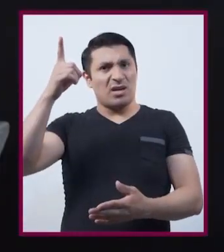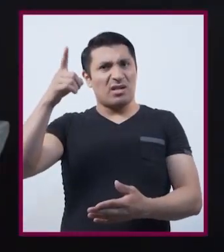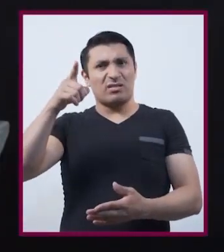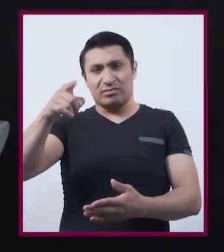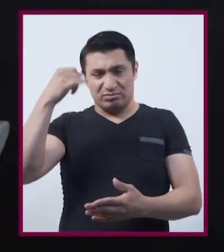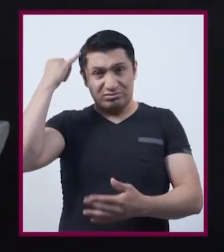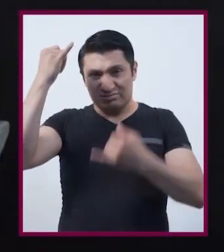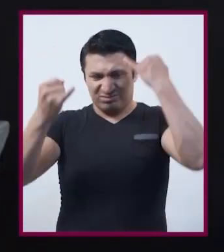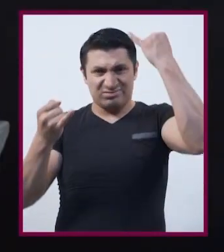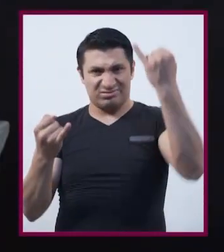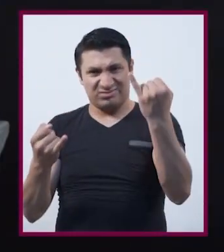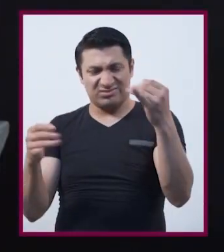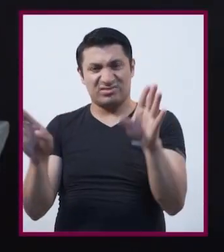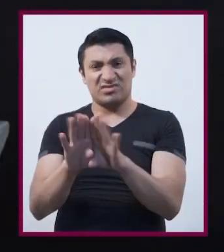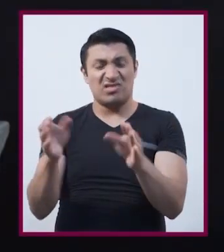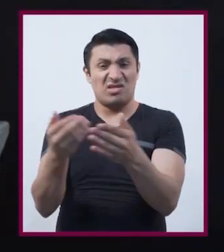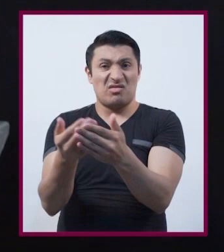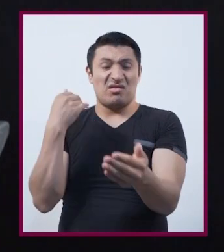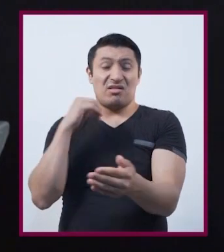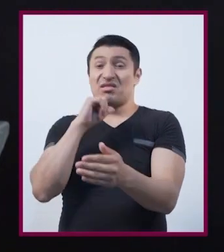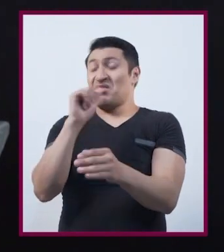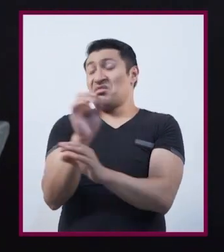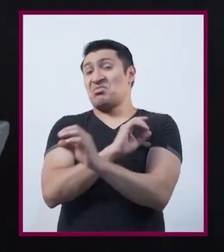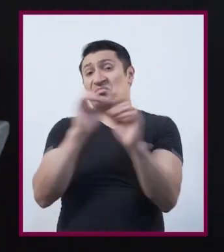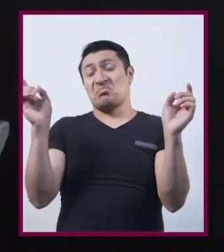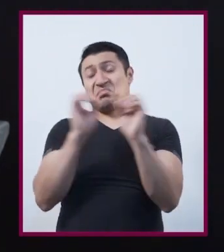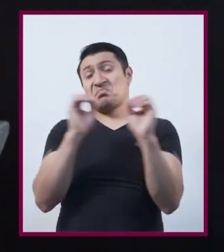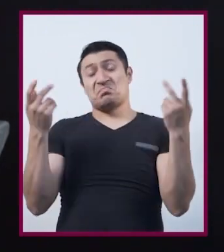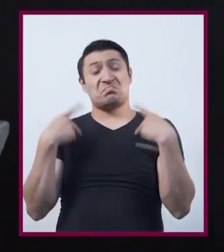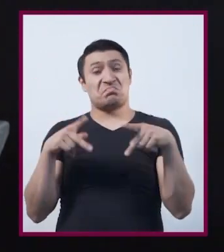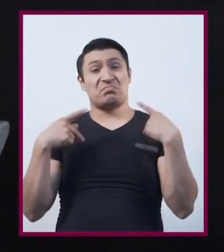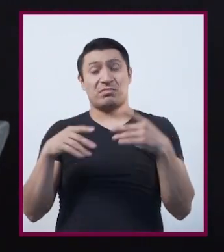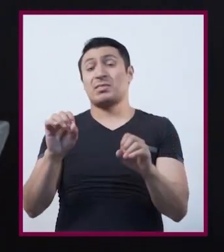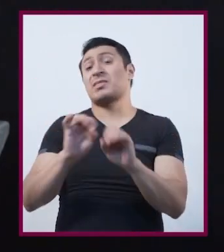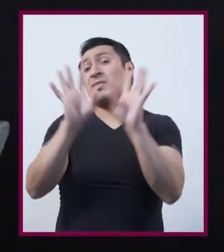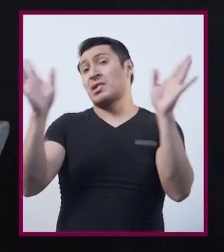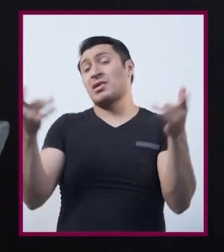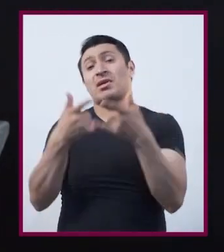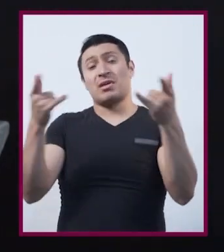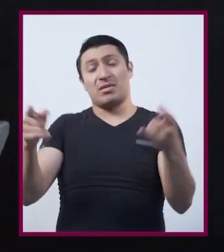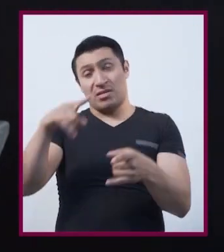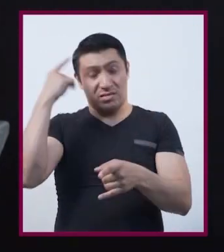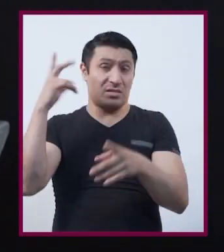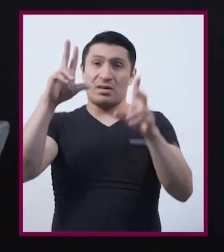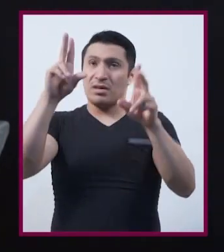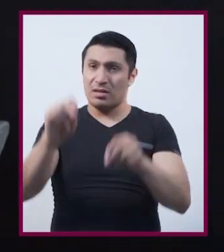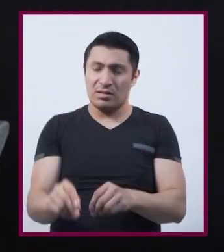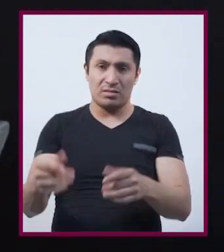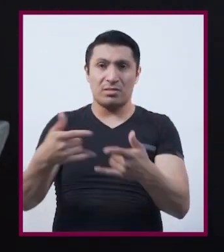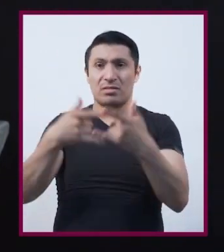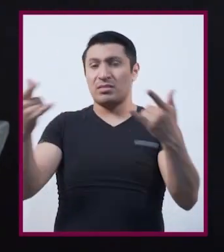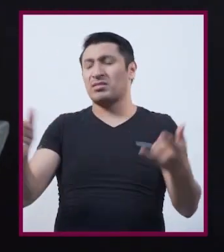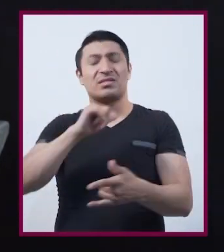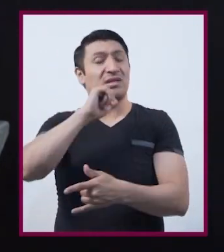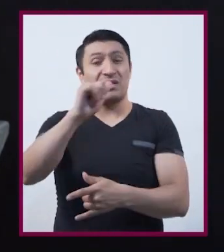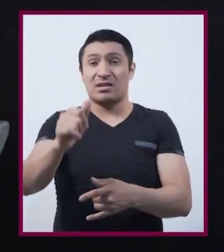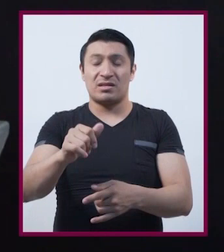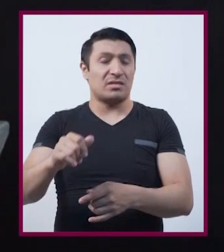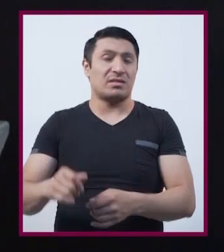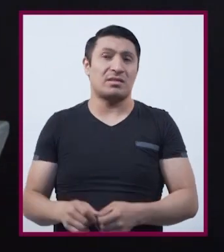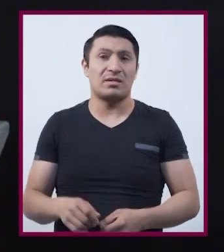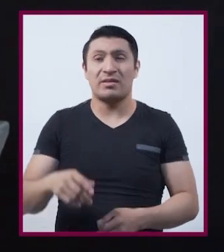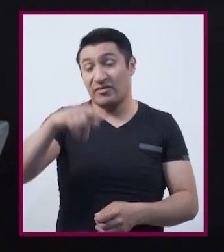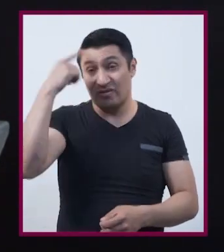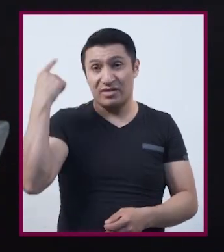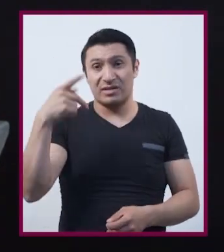que esta historia no es tan sencilla, ninguna historia lo es. Hay que tomar en cuenta los antecedentes, en este caso el mercantilismo